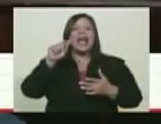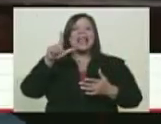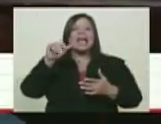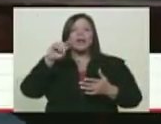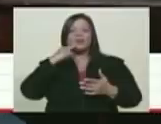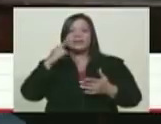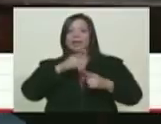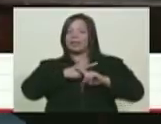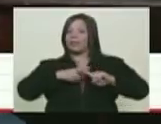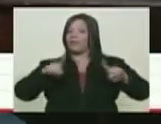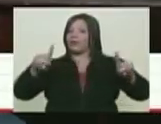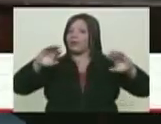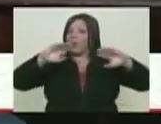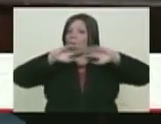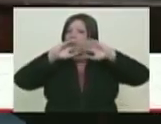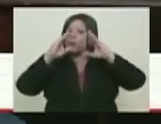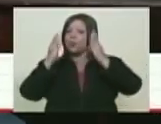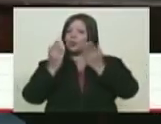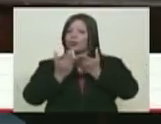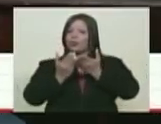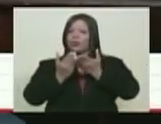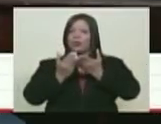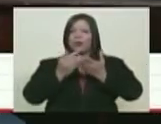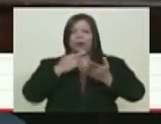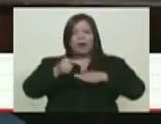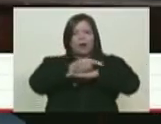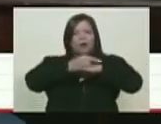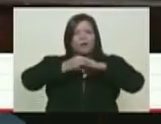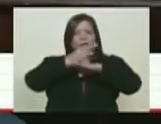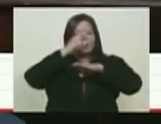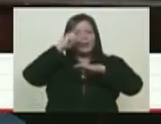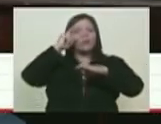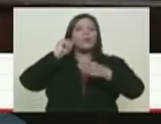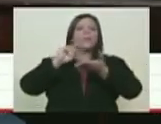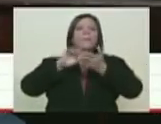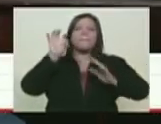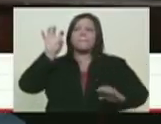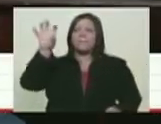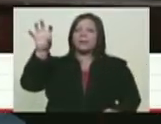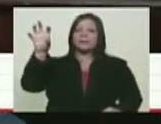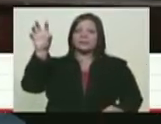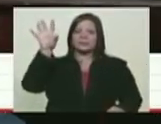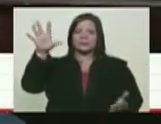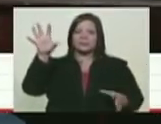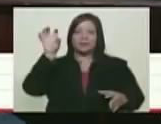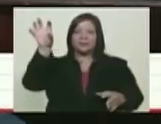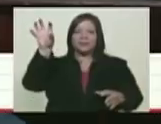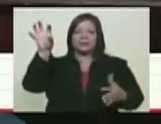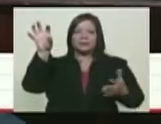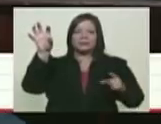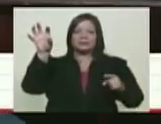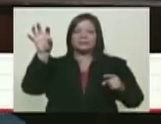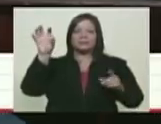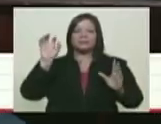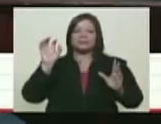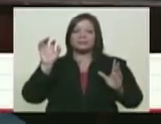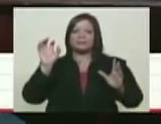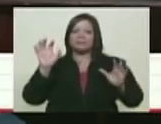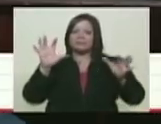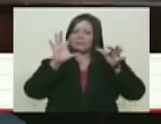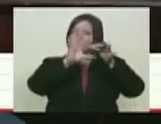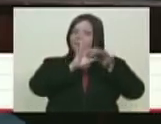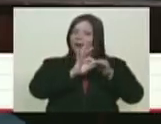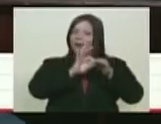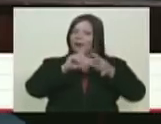Y por ejemplo, es un continuo, el caso del gobierno mexicano ha sido uno de los países que ha estado digamos, coaligados con